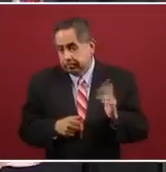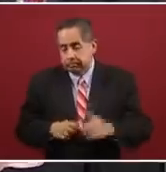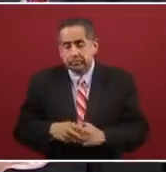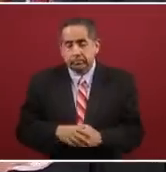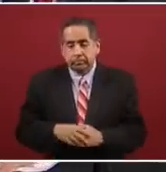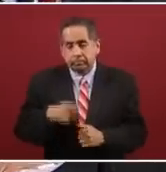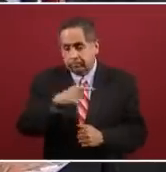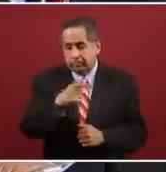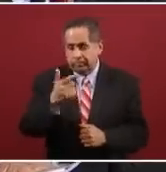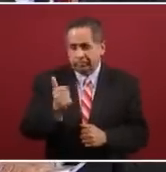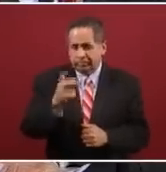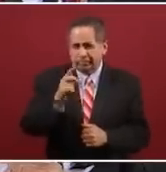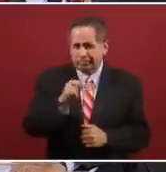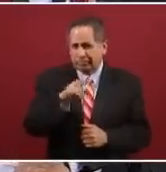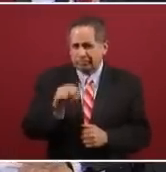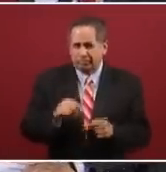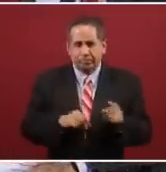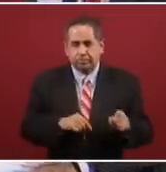Garduño